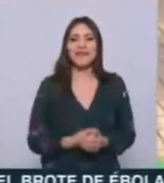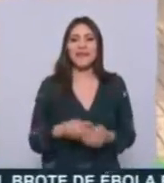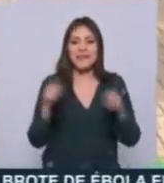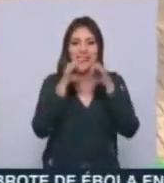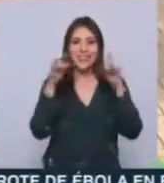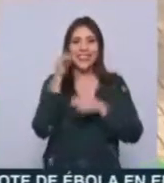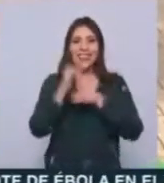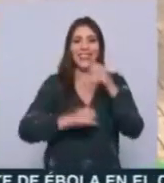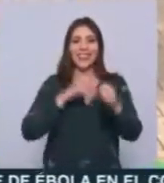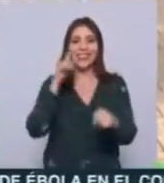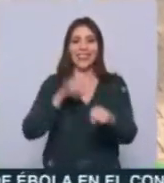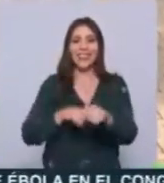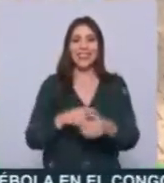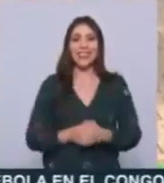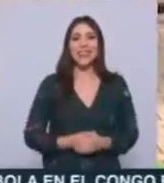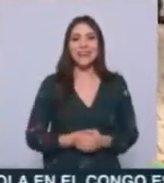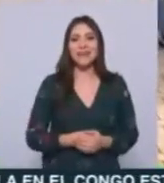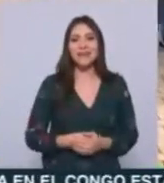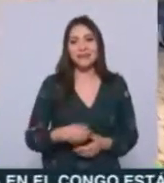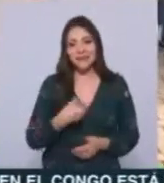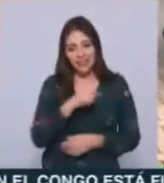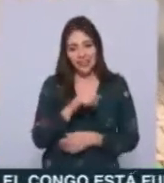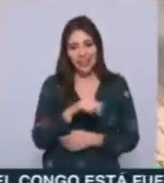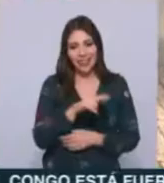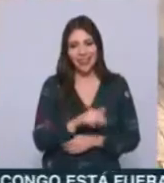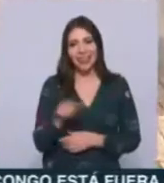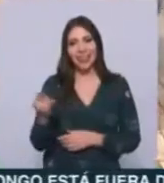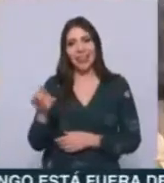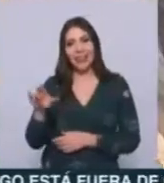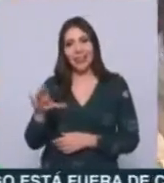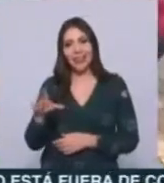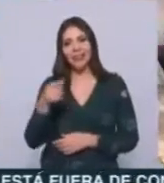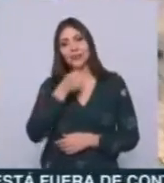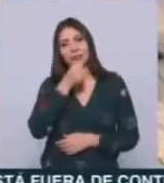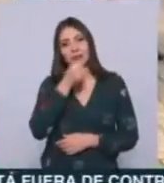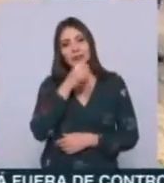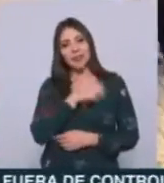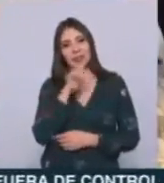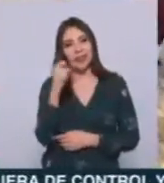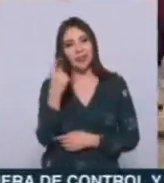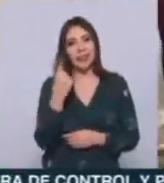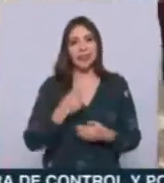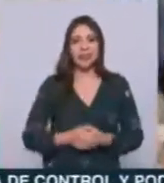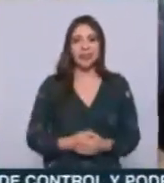de las Culturas Amigas. Yo soy Carla Palacio, Y yo soy Eric Salgado. para Capital 21.